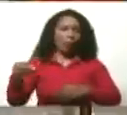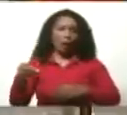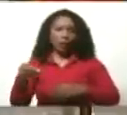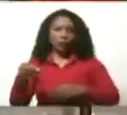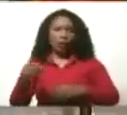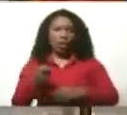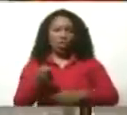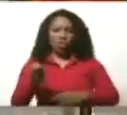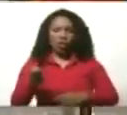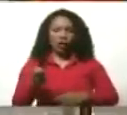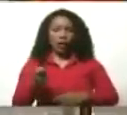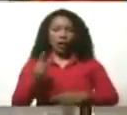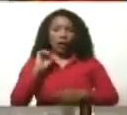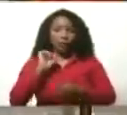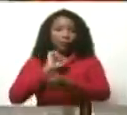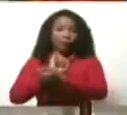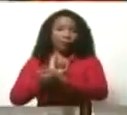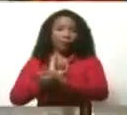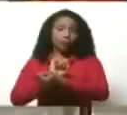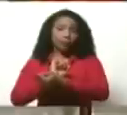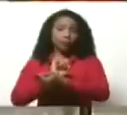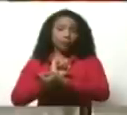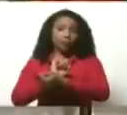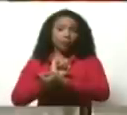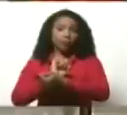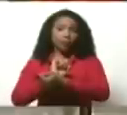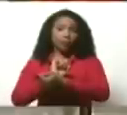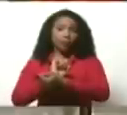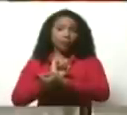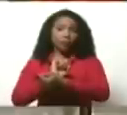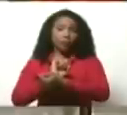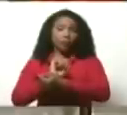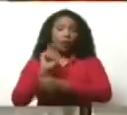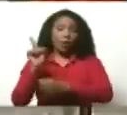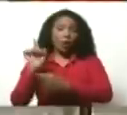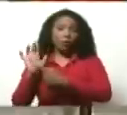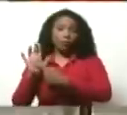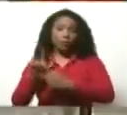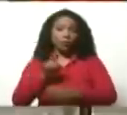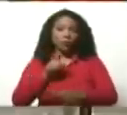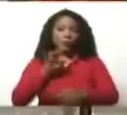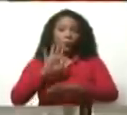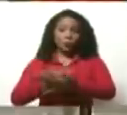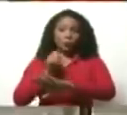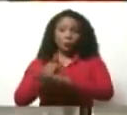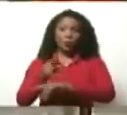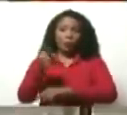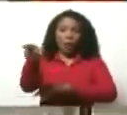están detenidos, que lo han señalado directamente a él.